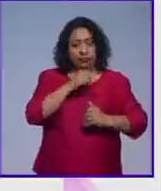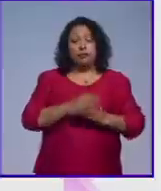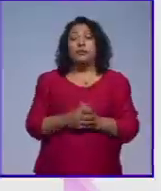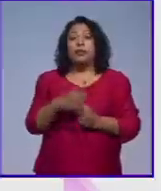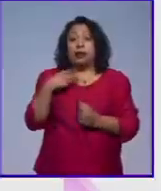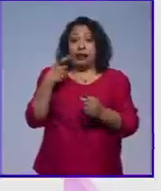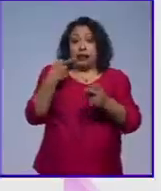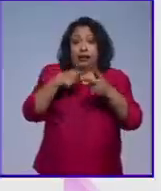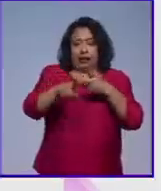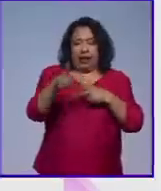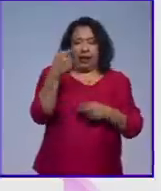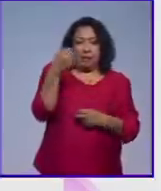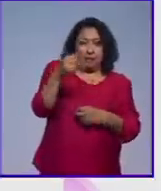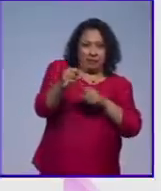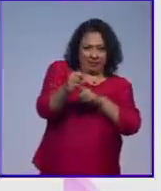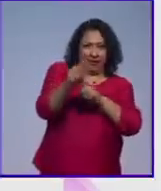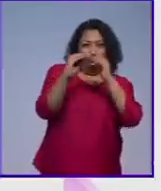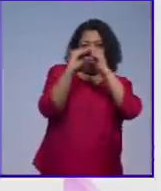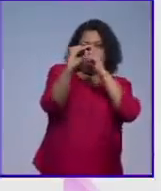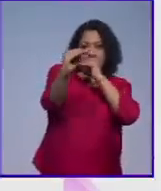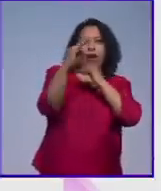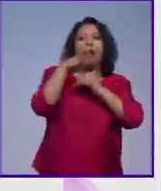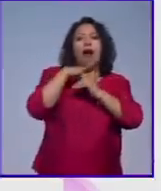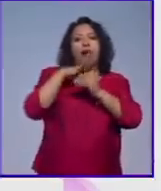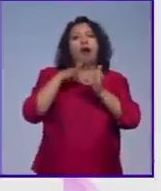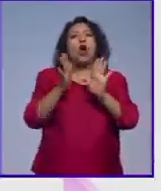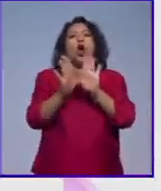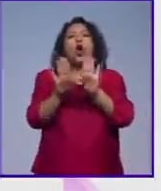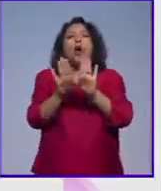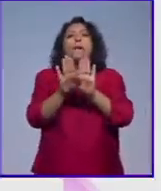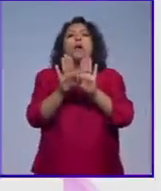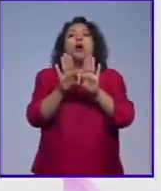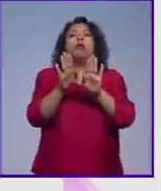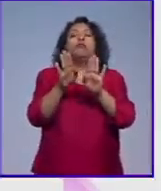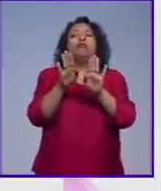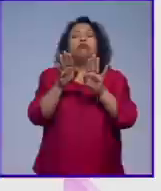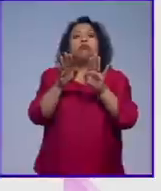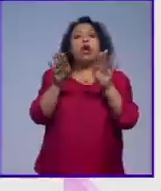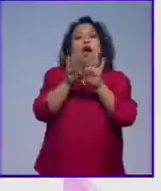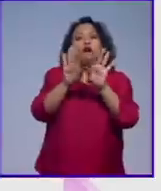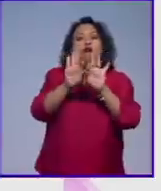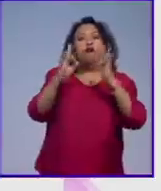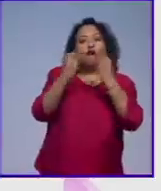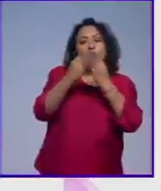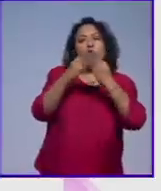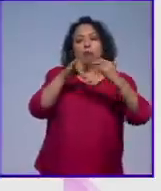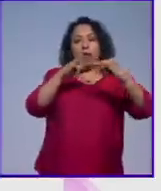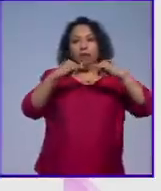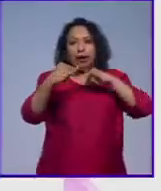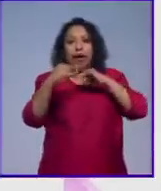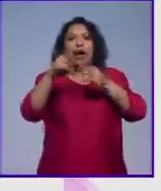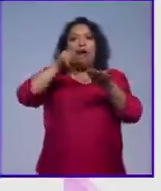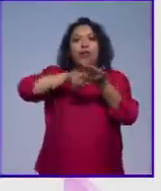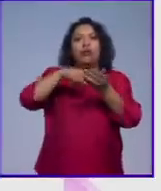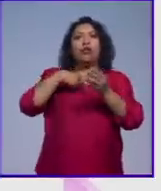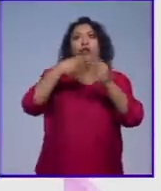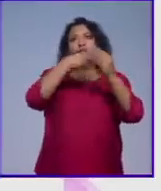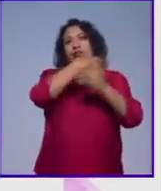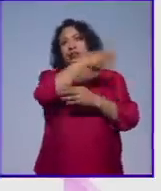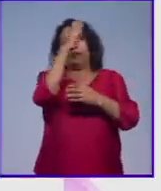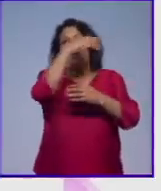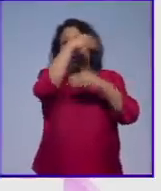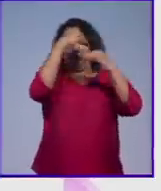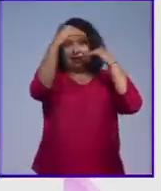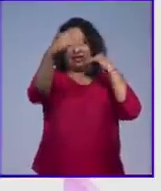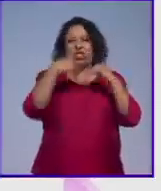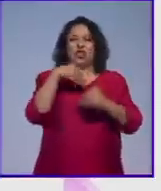A partir de este absurdo, Lesher establece una dinámica de proporciones y geometría con obras cuyo soporte principal está en el techo.